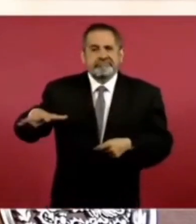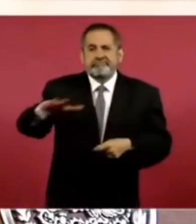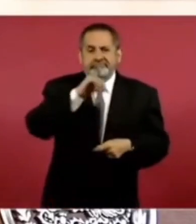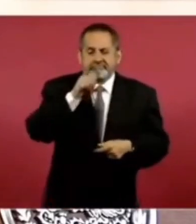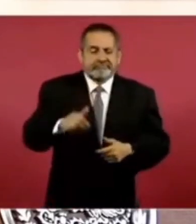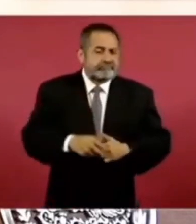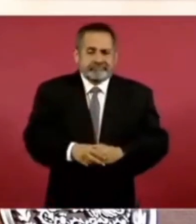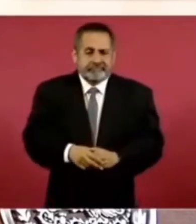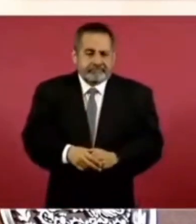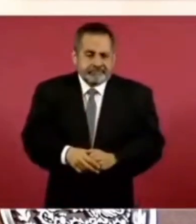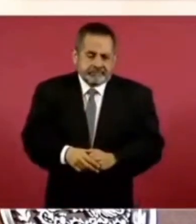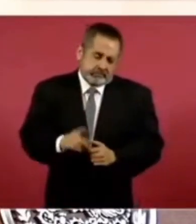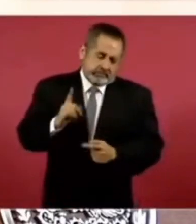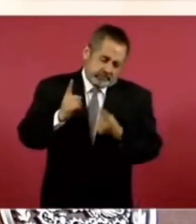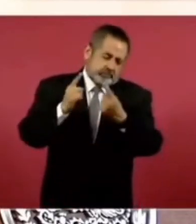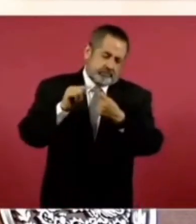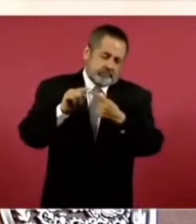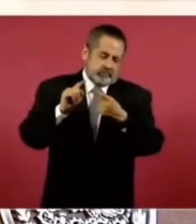Una de las